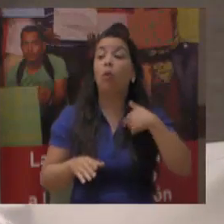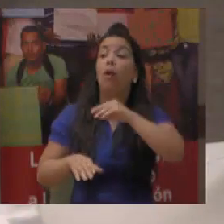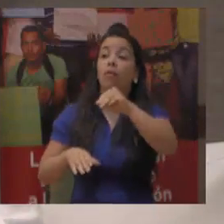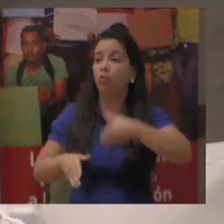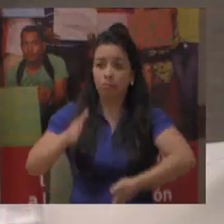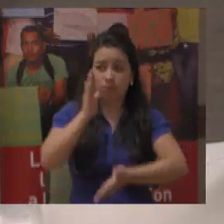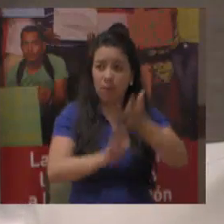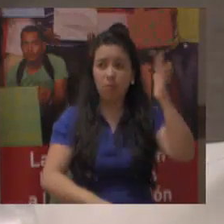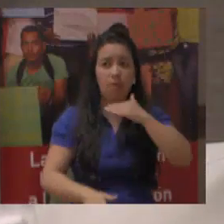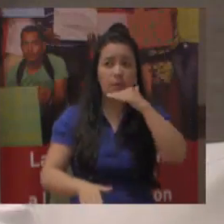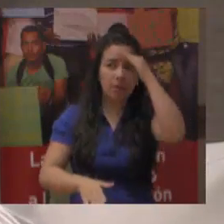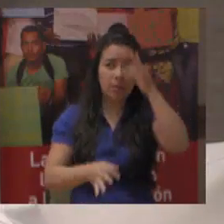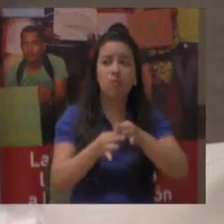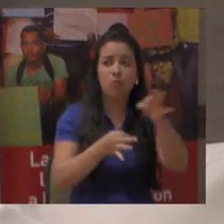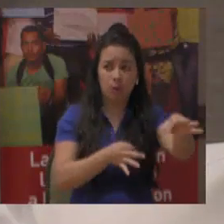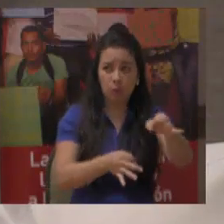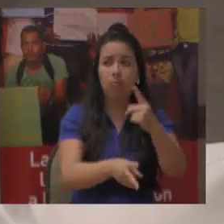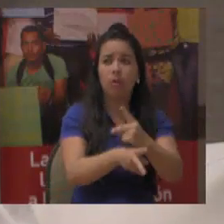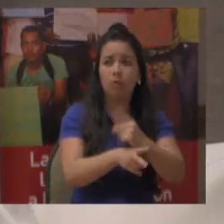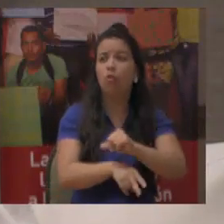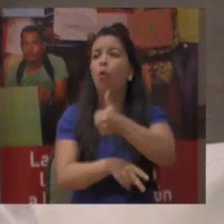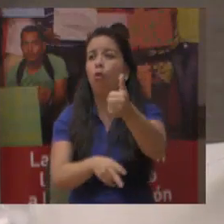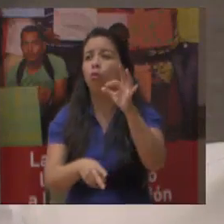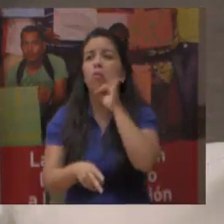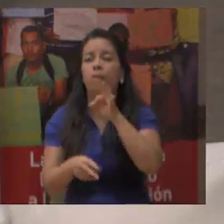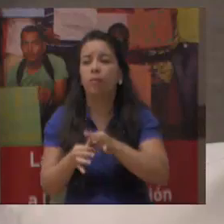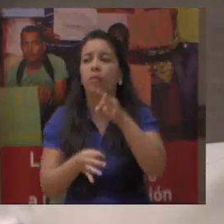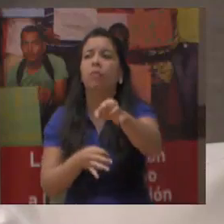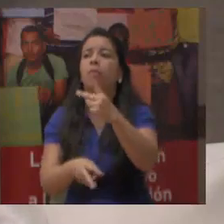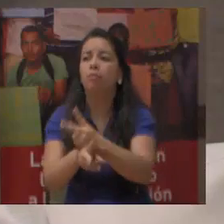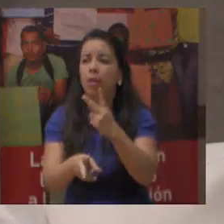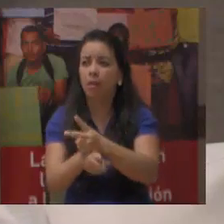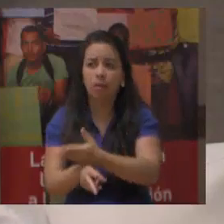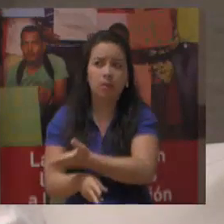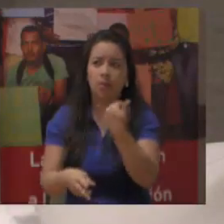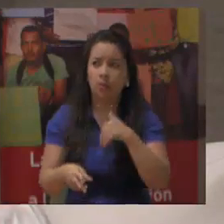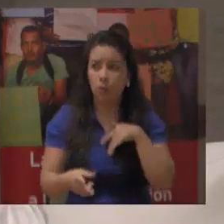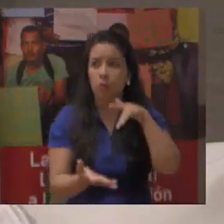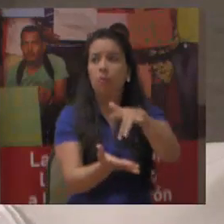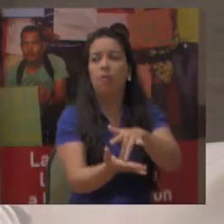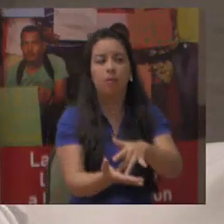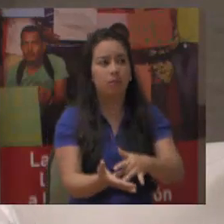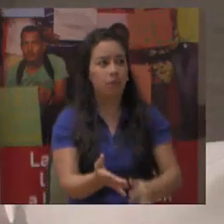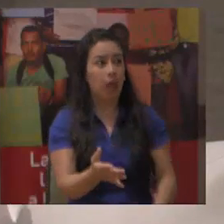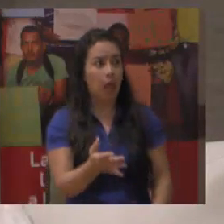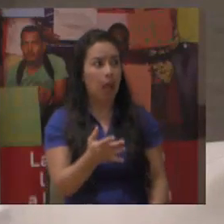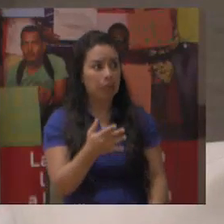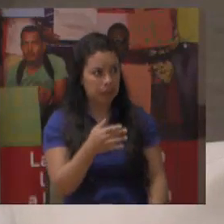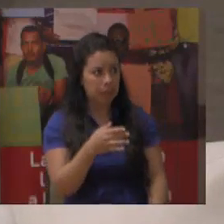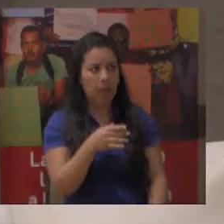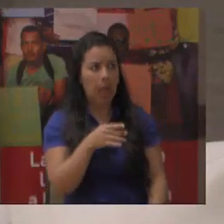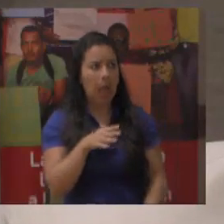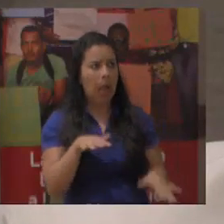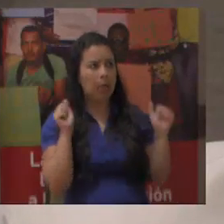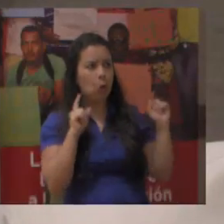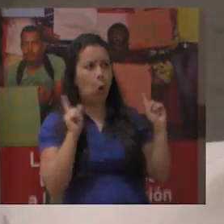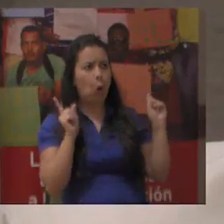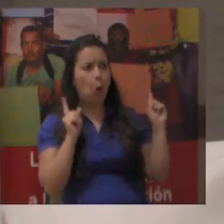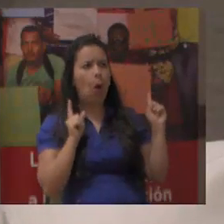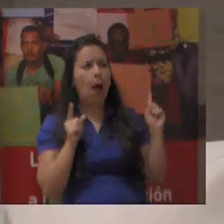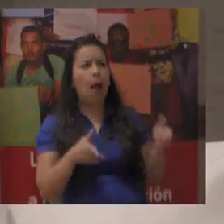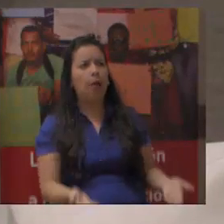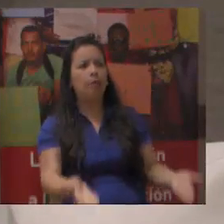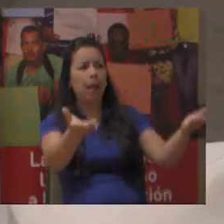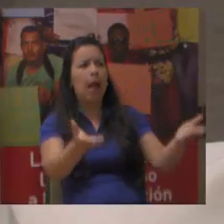Pero si yo decía que iba para Nueva York, me acompañaban dos vicepresidentes. Y hay que les dijera que iba para Madrid para que vieran cuánta delegación se le apuntaba